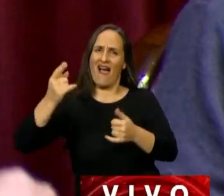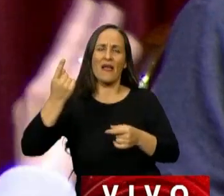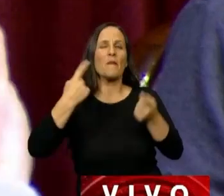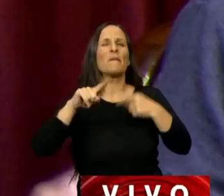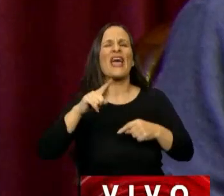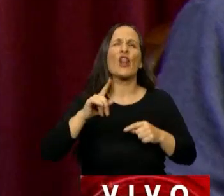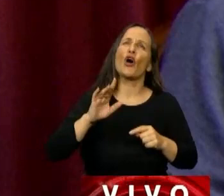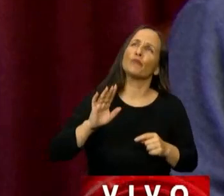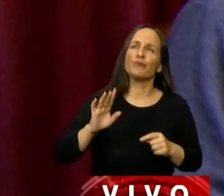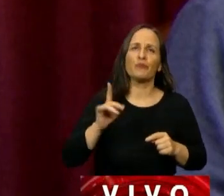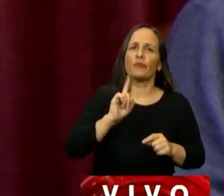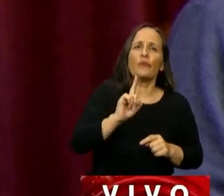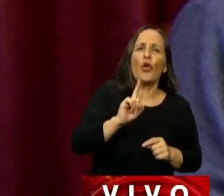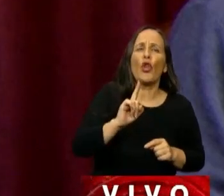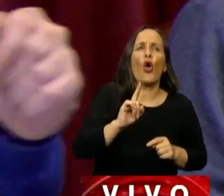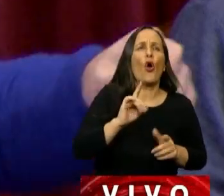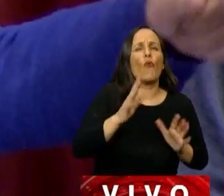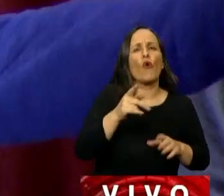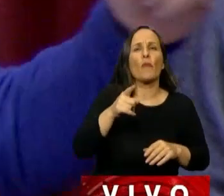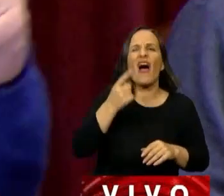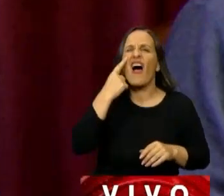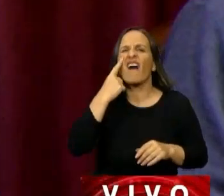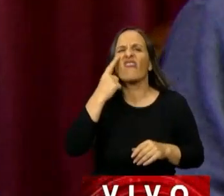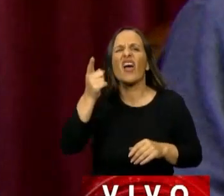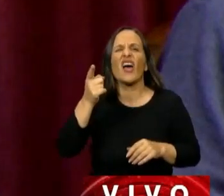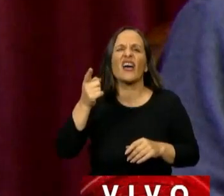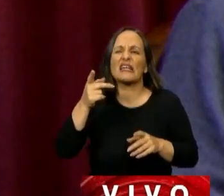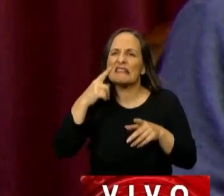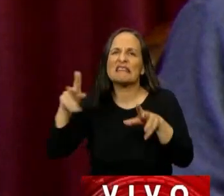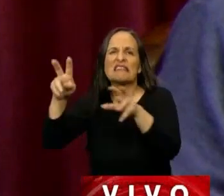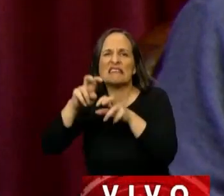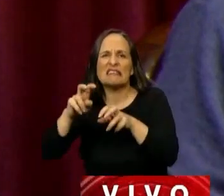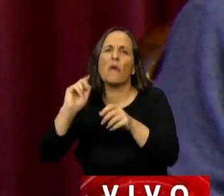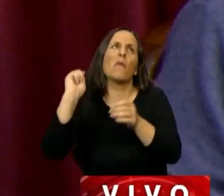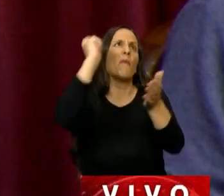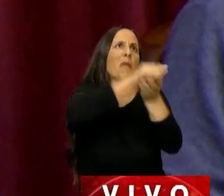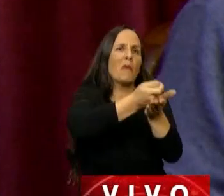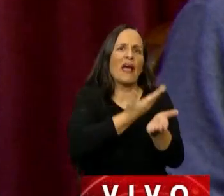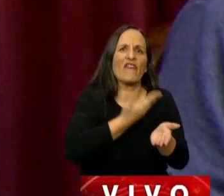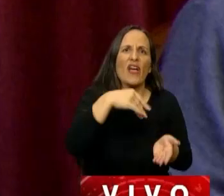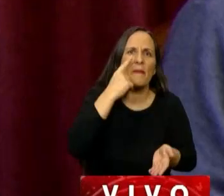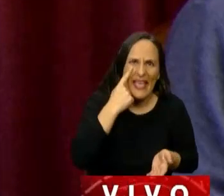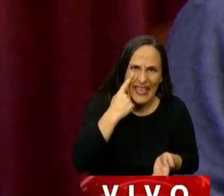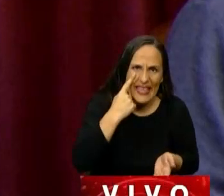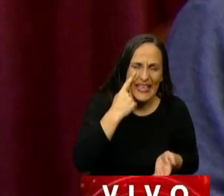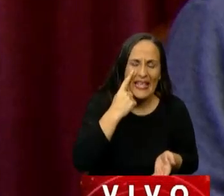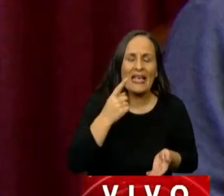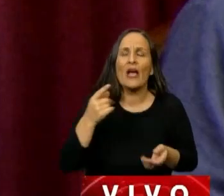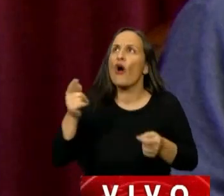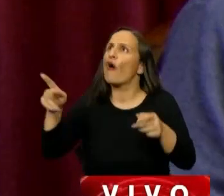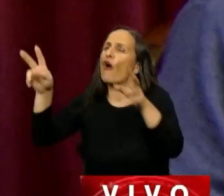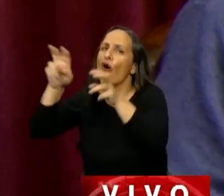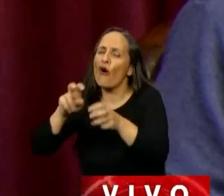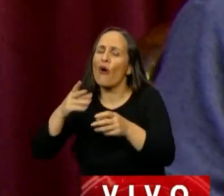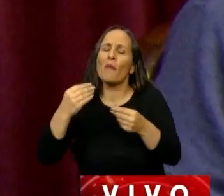plantean algunos, de ver si recaudan algo para pagarle al Fondo Monetario Internacional o para cumplir con